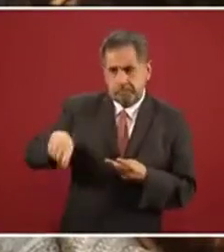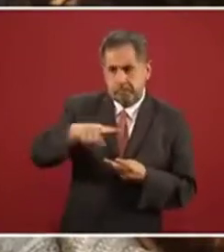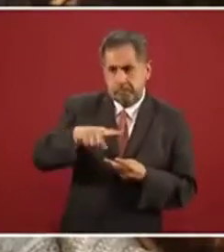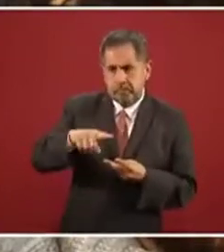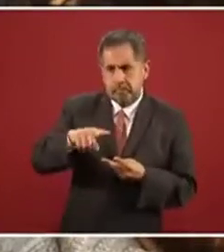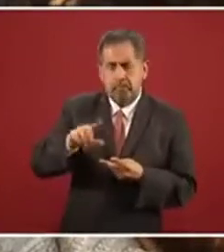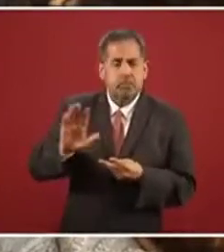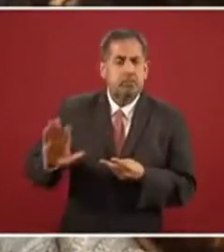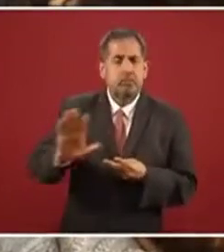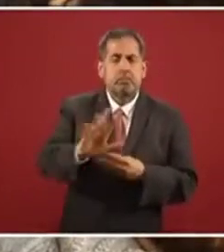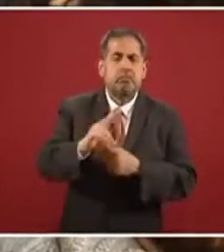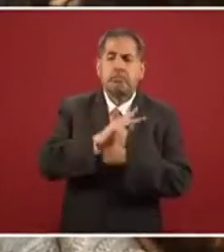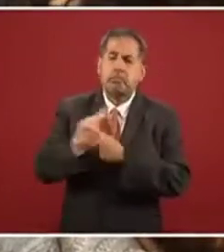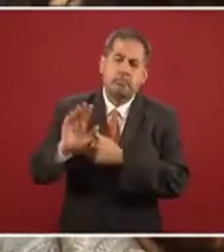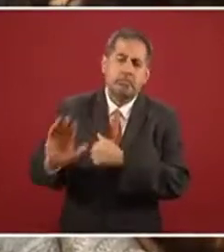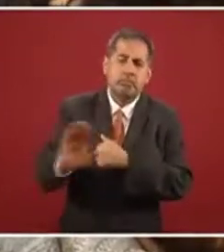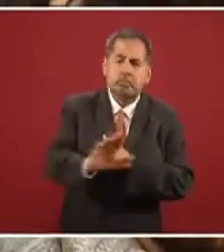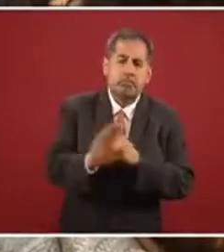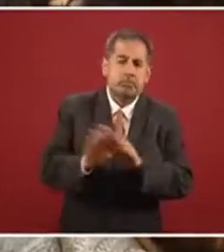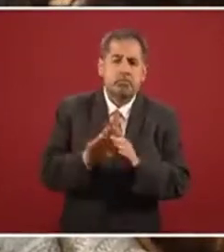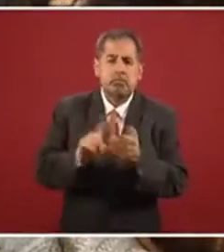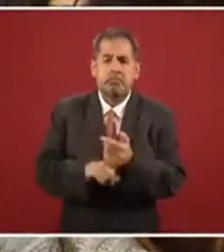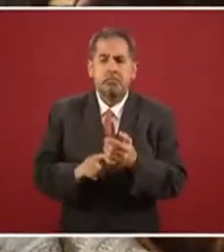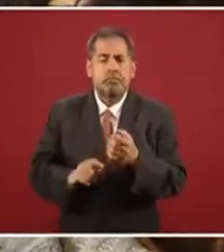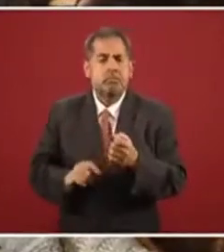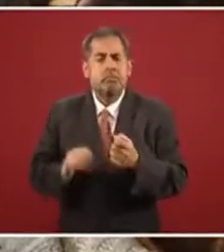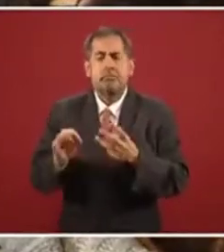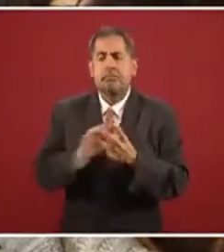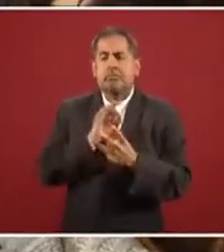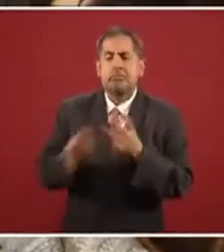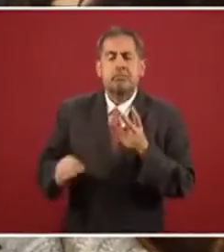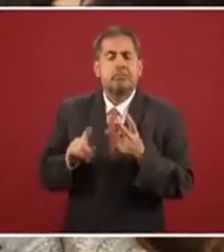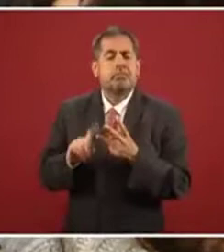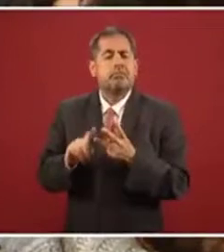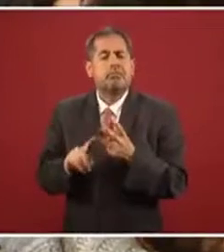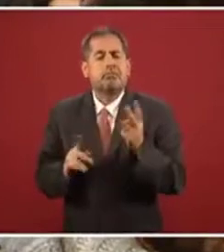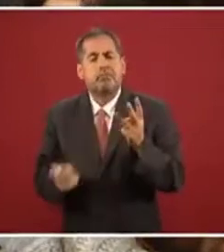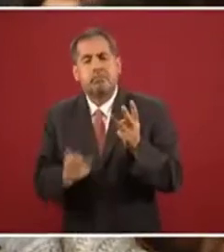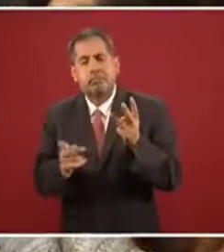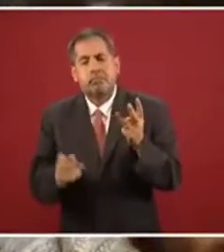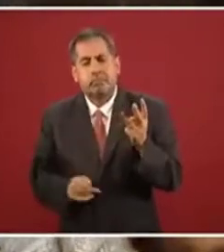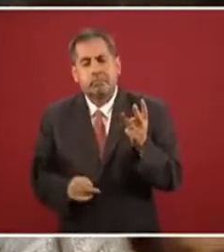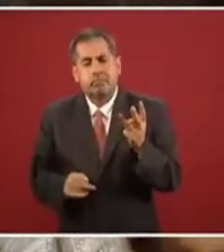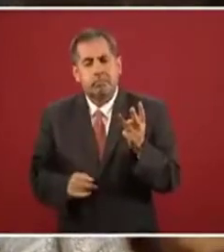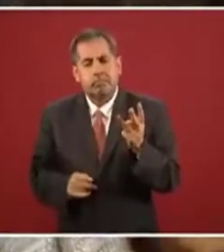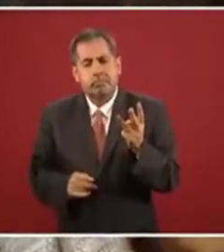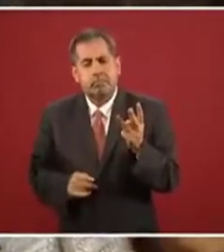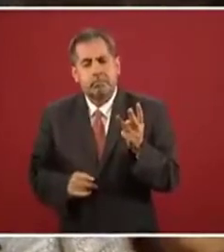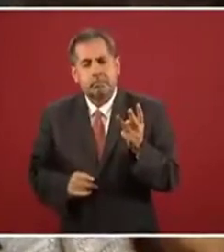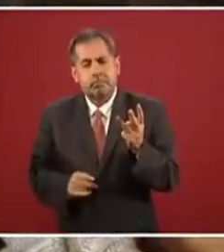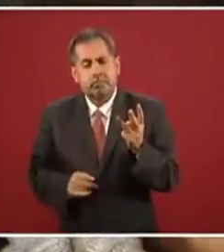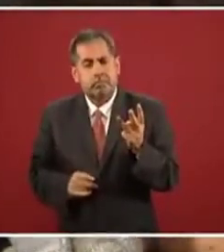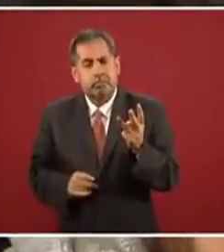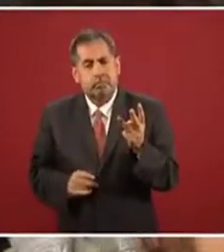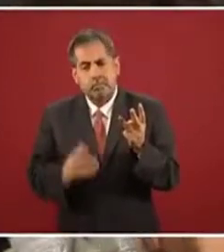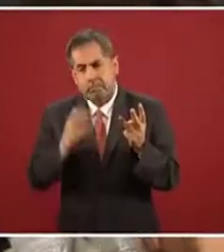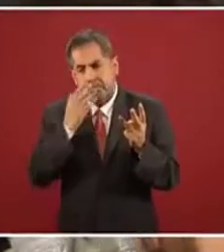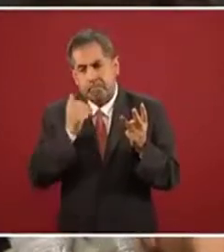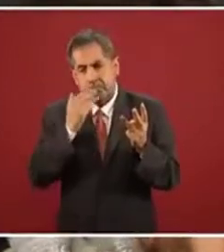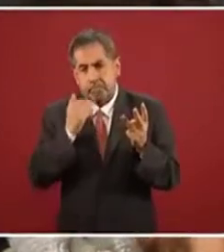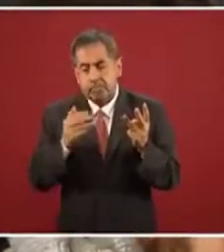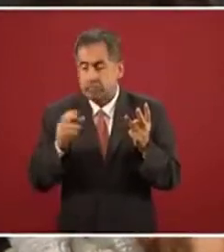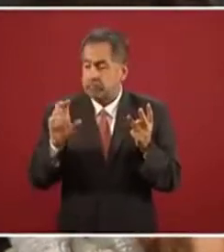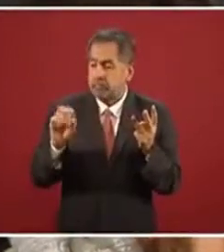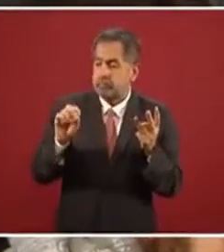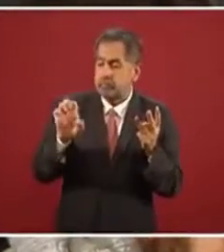en sus lugares de origen? Y una última, ¿por qué no están mandando nada a la